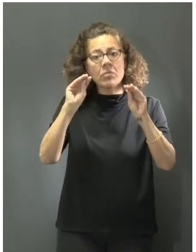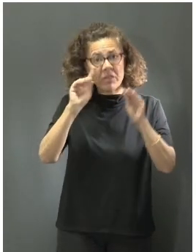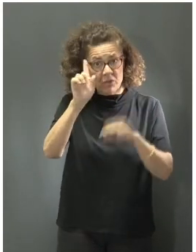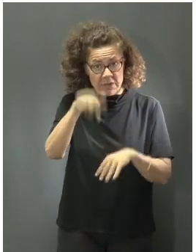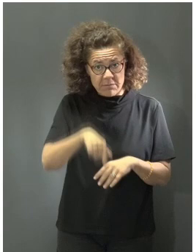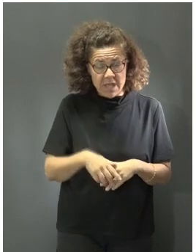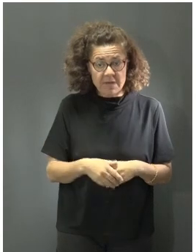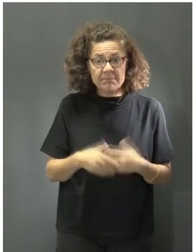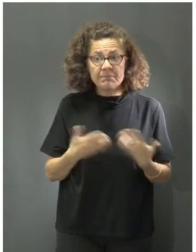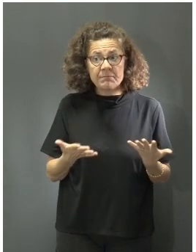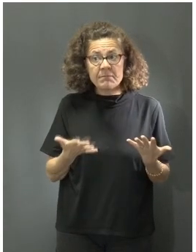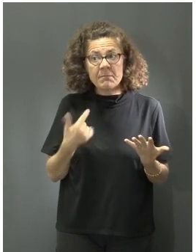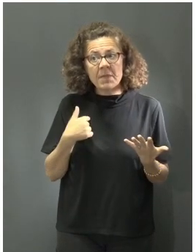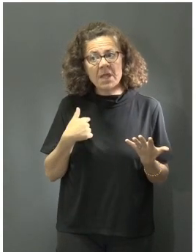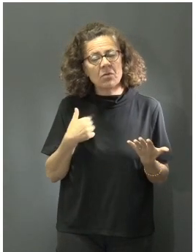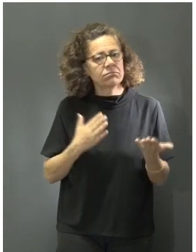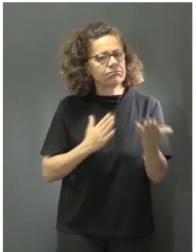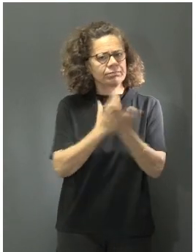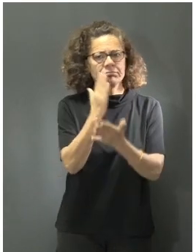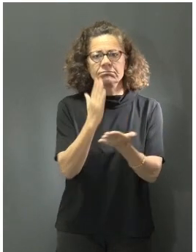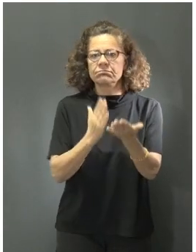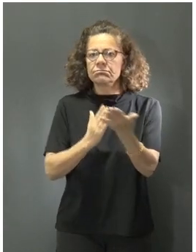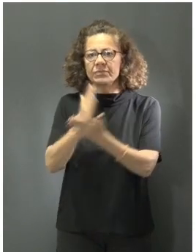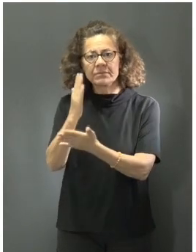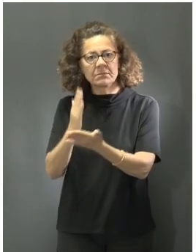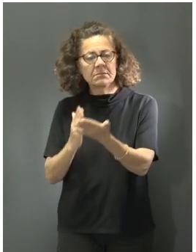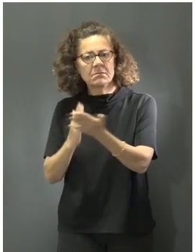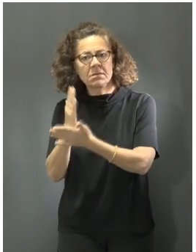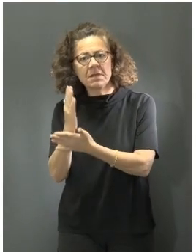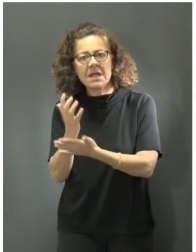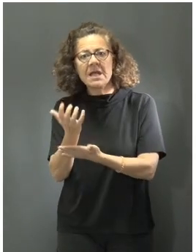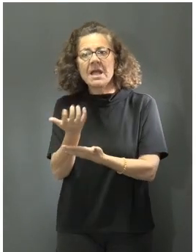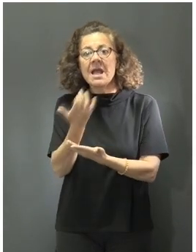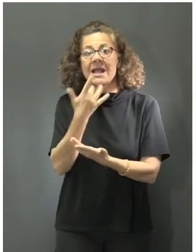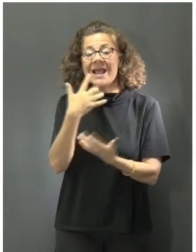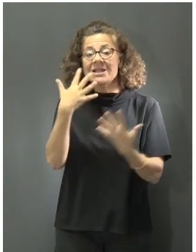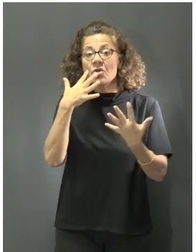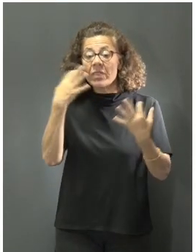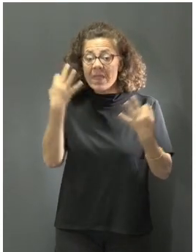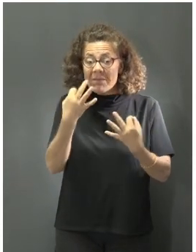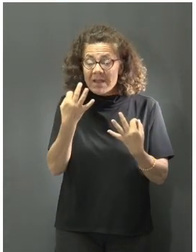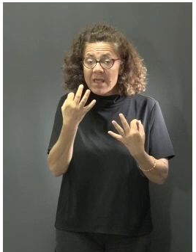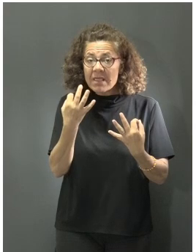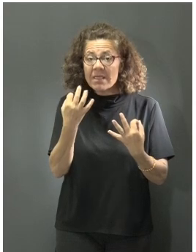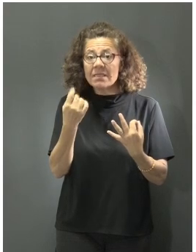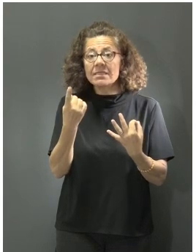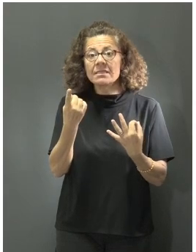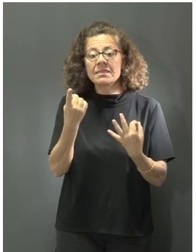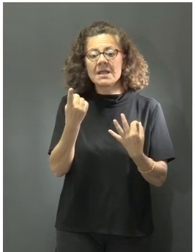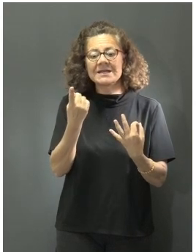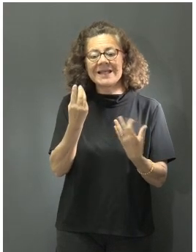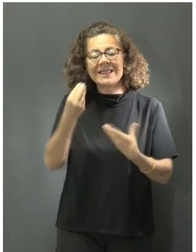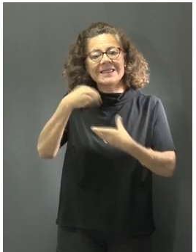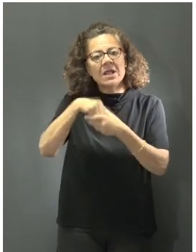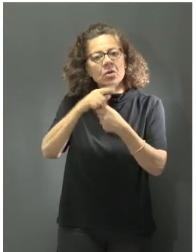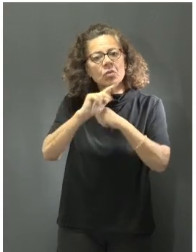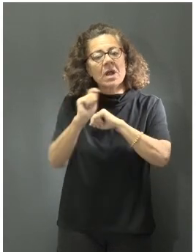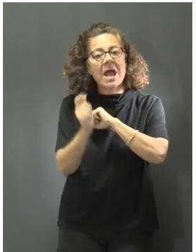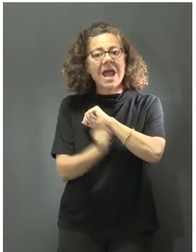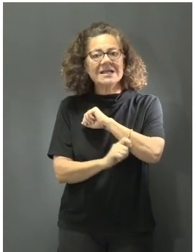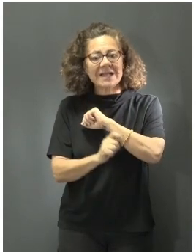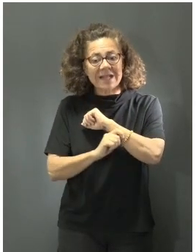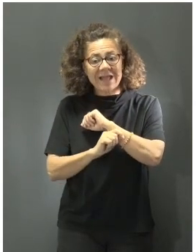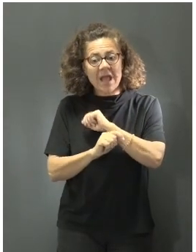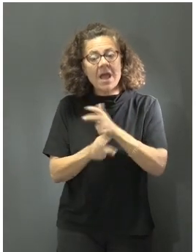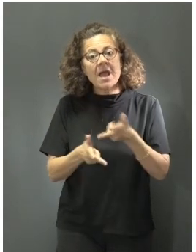también, pero de manera fragmentada, ¿no?, sin el paraguas de que realmente eso forme parte de una estrategia que te